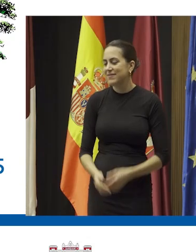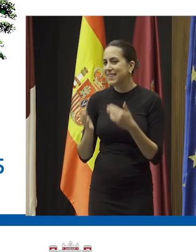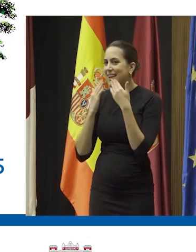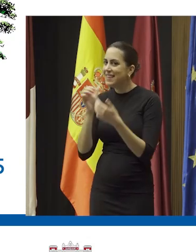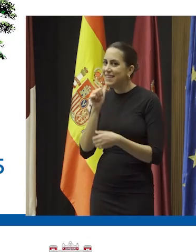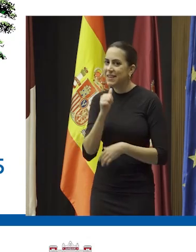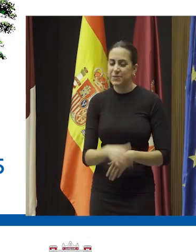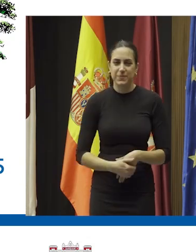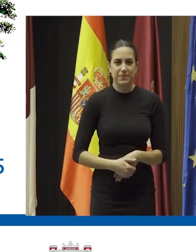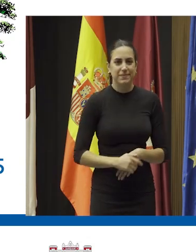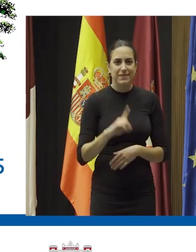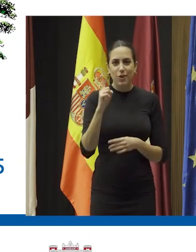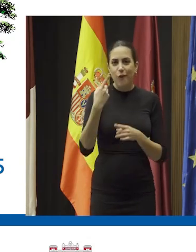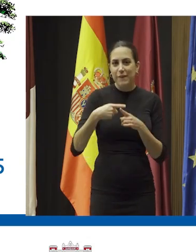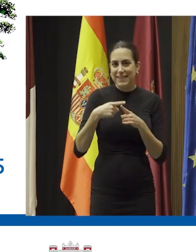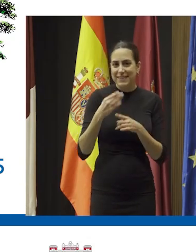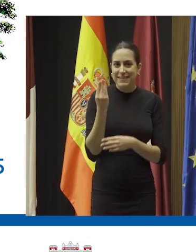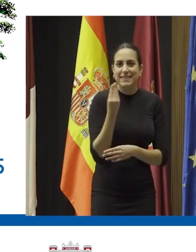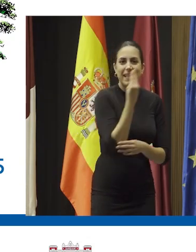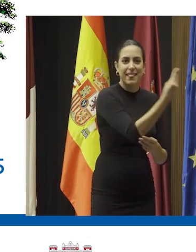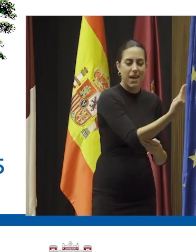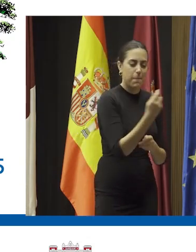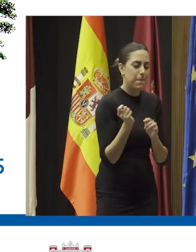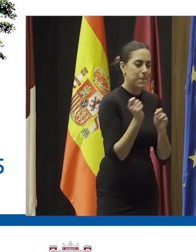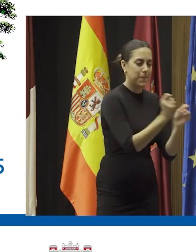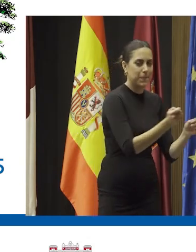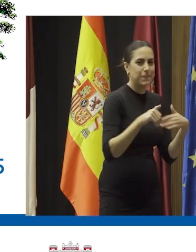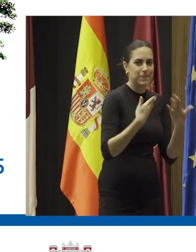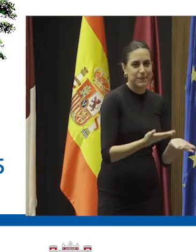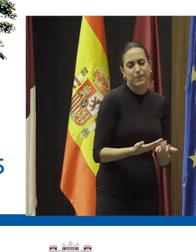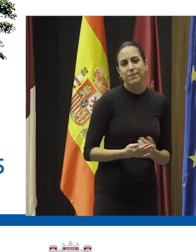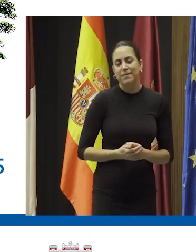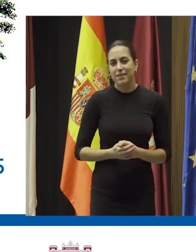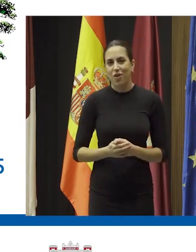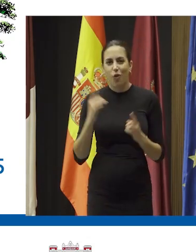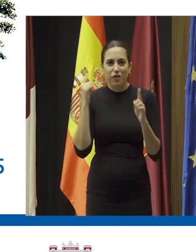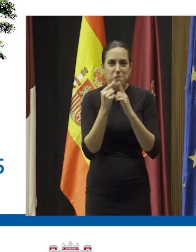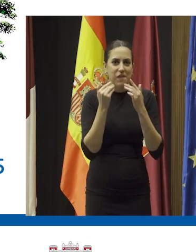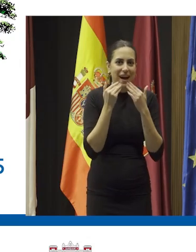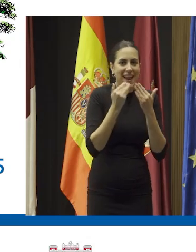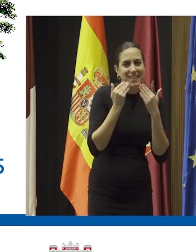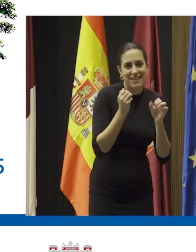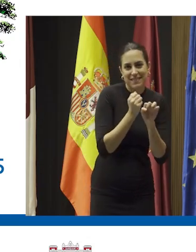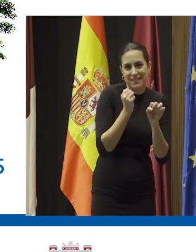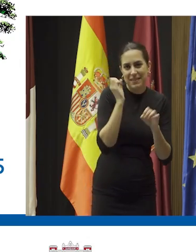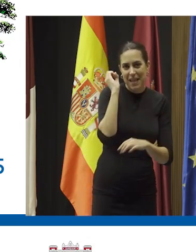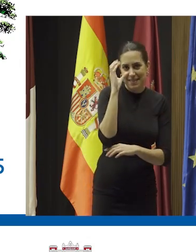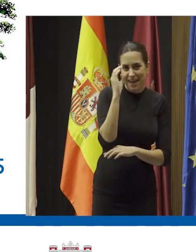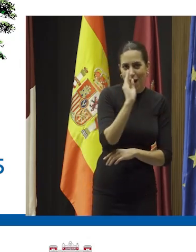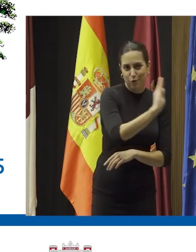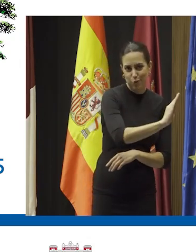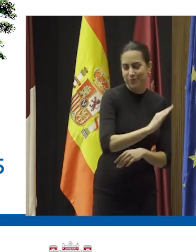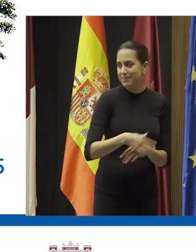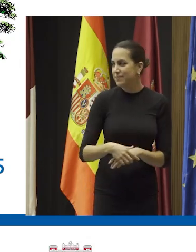Bueno, pues este detalle con el que desde Aluex se quiere, bueno, pues agradecer y reconocer la asistencia